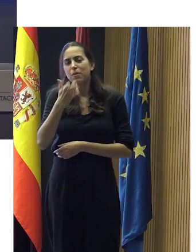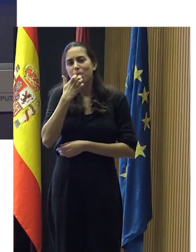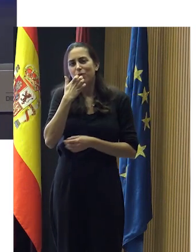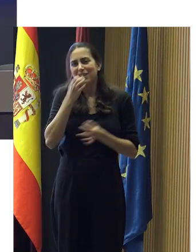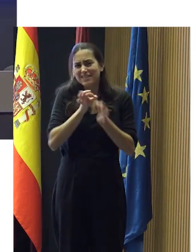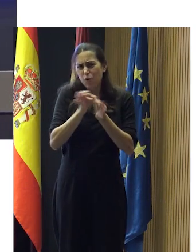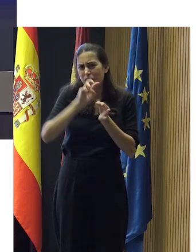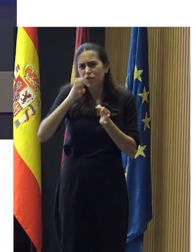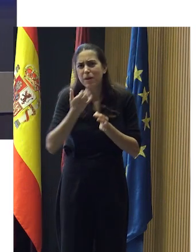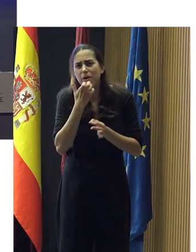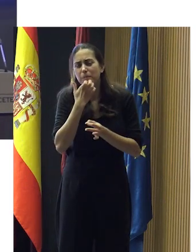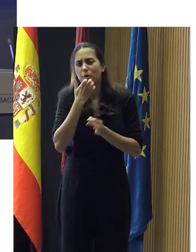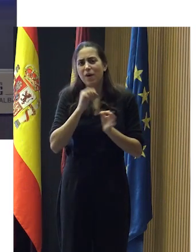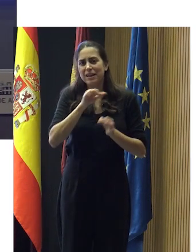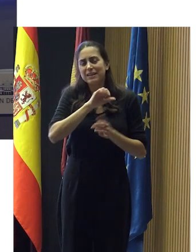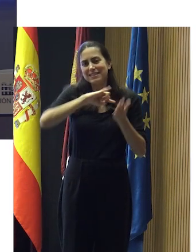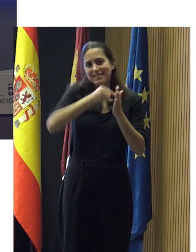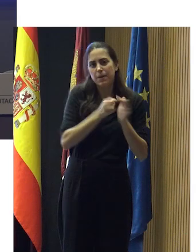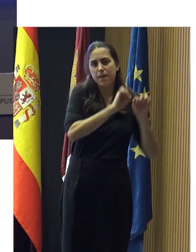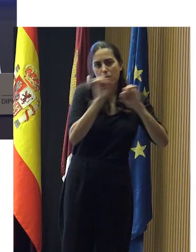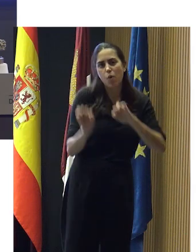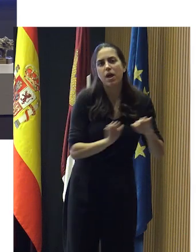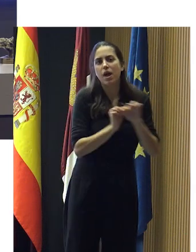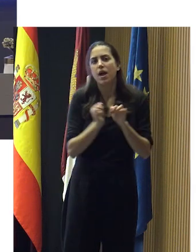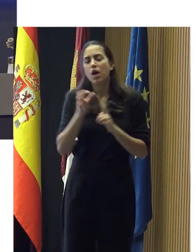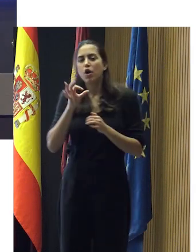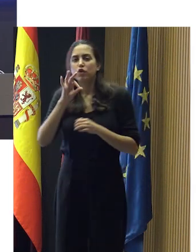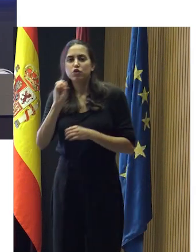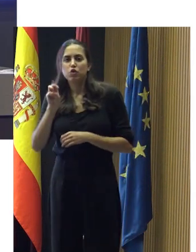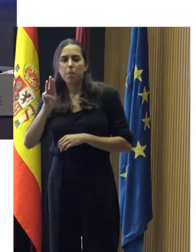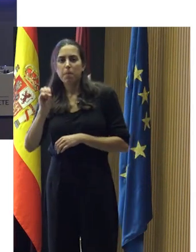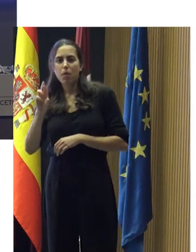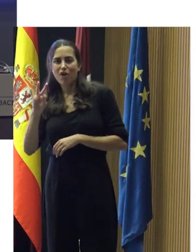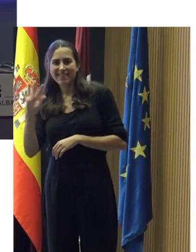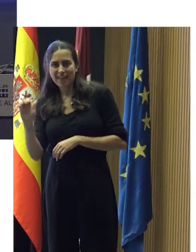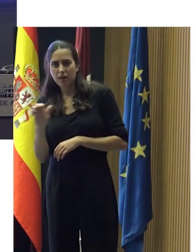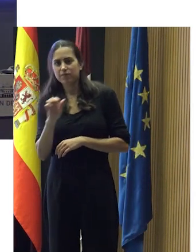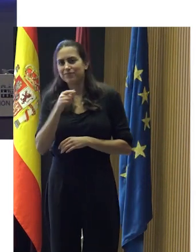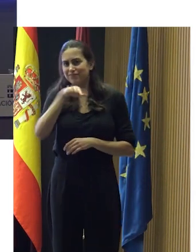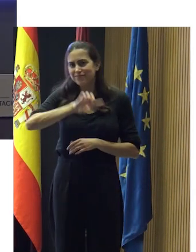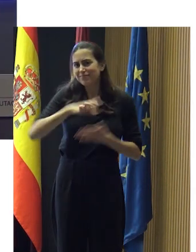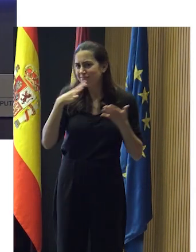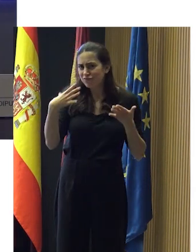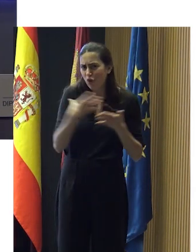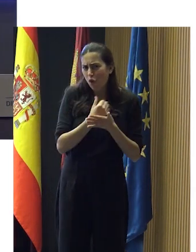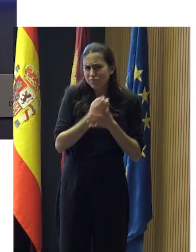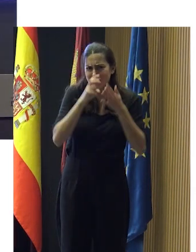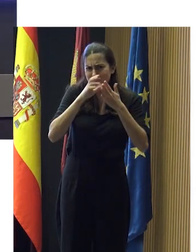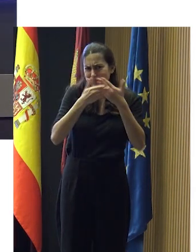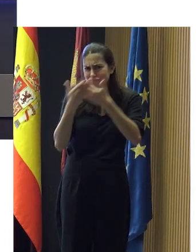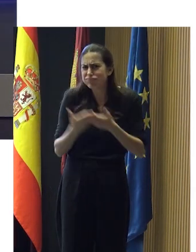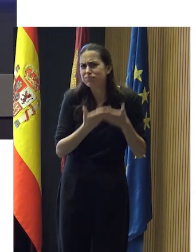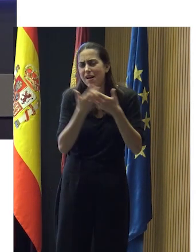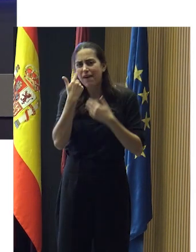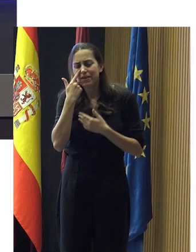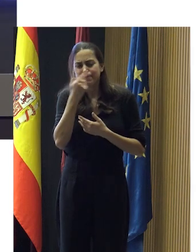celulares, células del sistema inmune, células de soporte, etc. Pues nosotros estudiamos todas esas poblaciones para saber cuáles